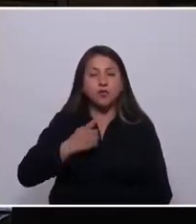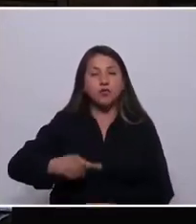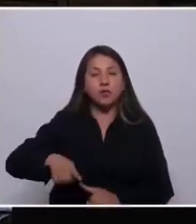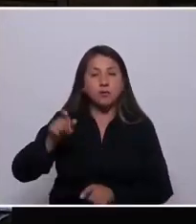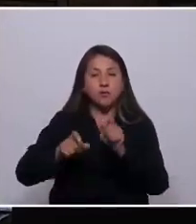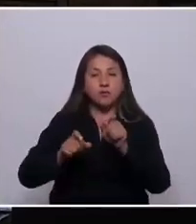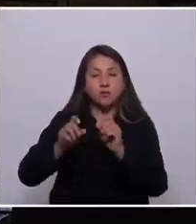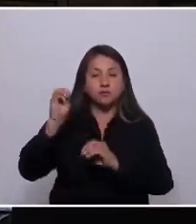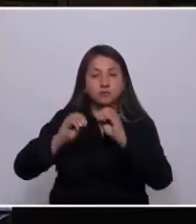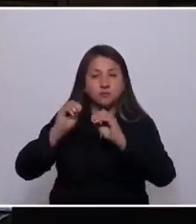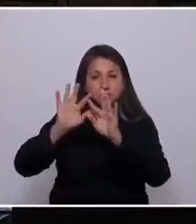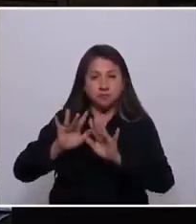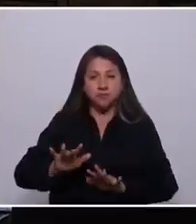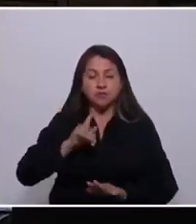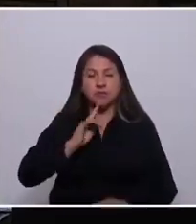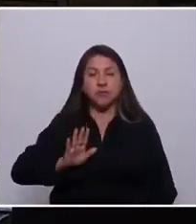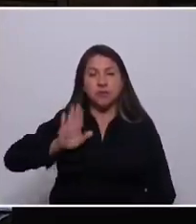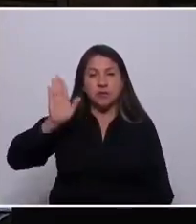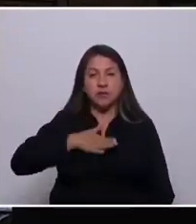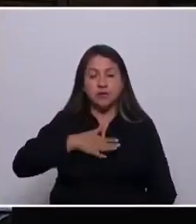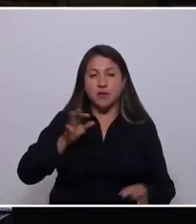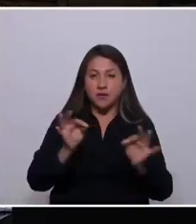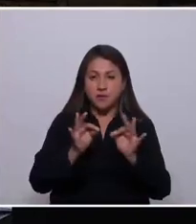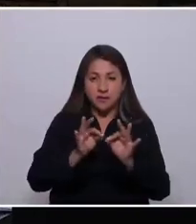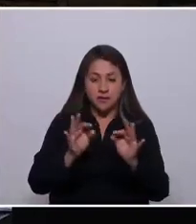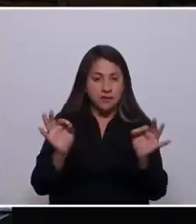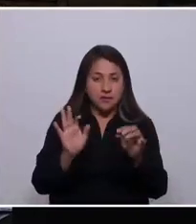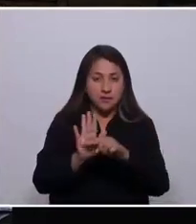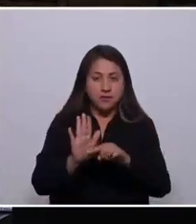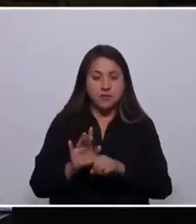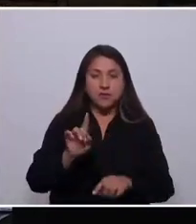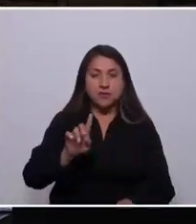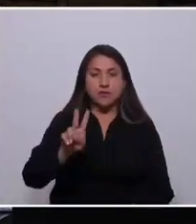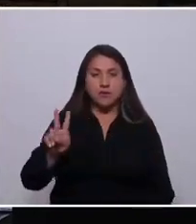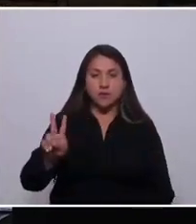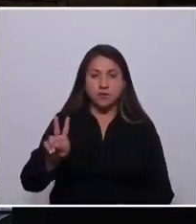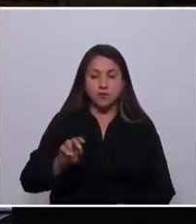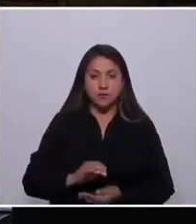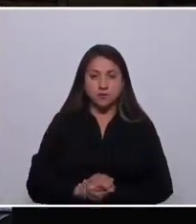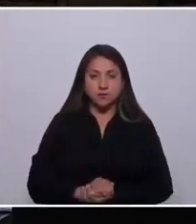autoras. Se ofrece la palabra respecto a la indicación número